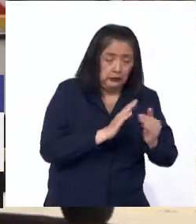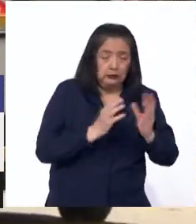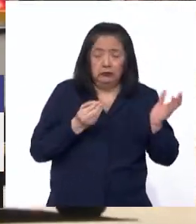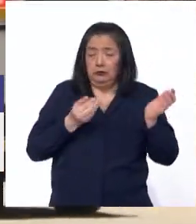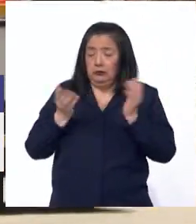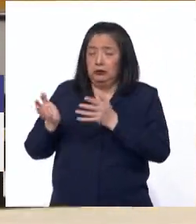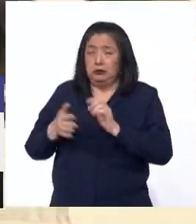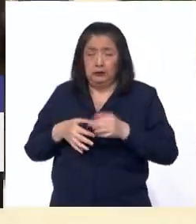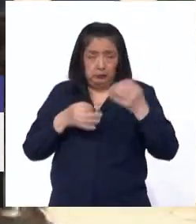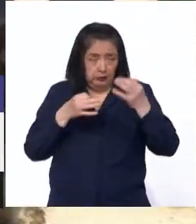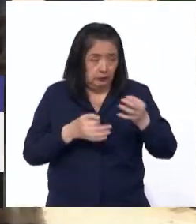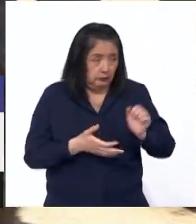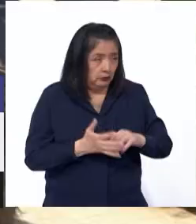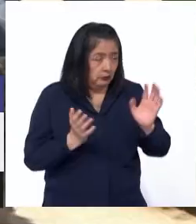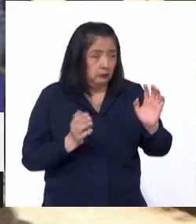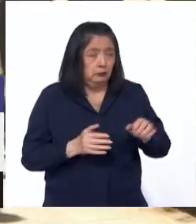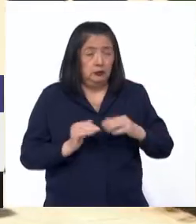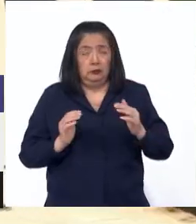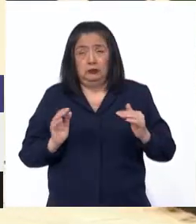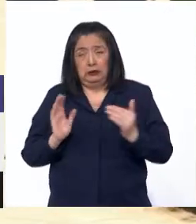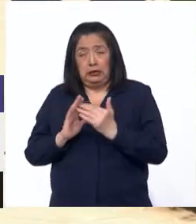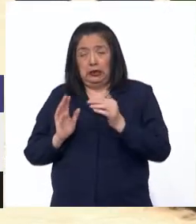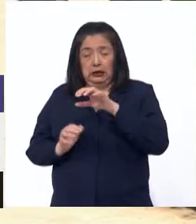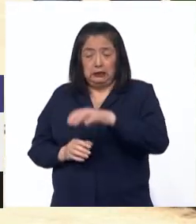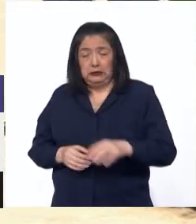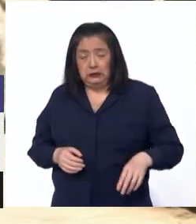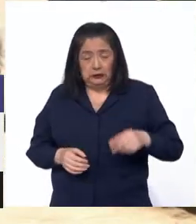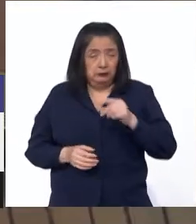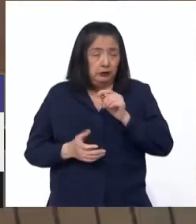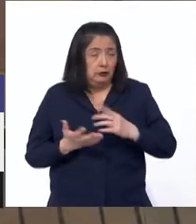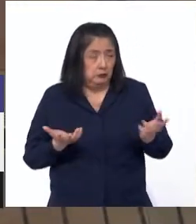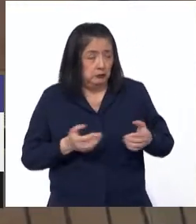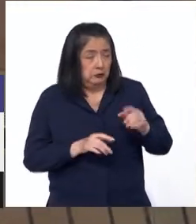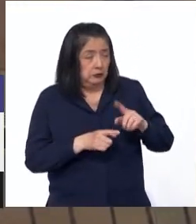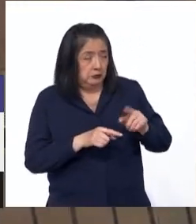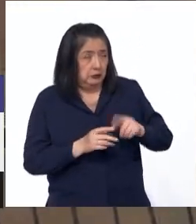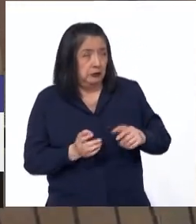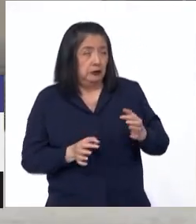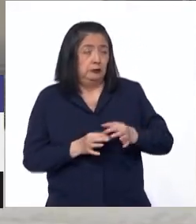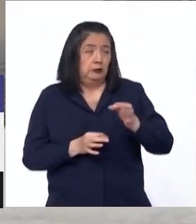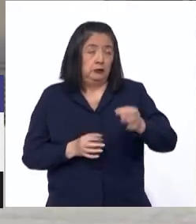¿Pero, ¿no?, hay presupuesto para habilitar centros caniles? ¿Depende esto de la provincial o de la regional, por ejemplo?